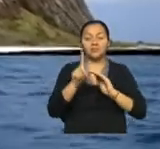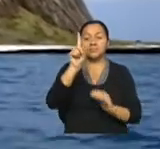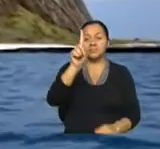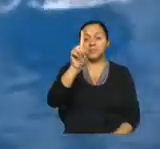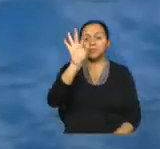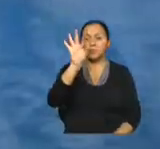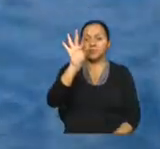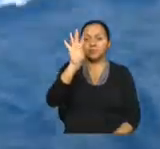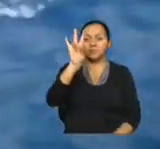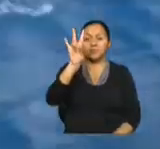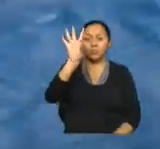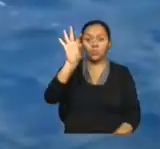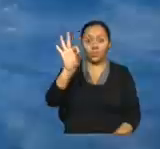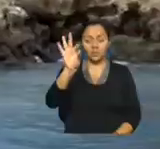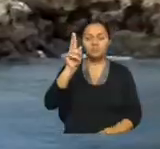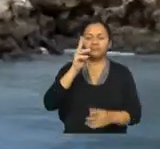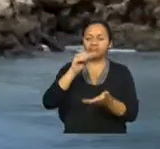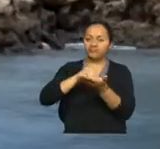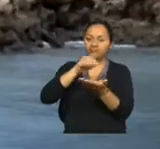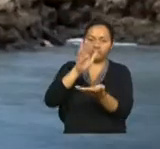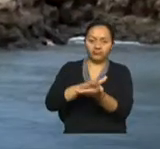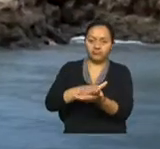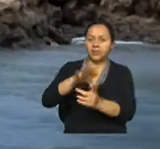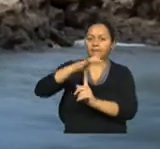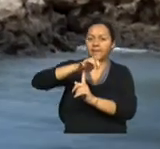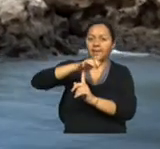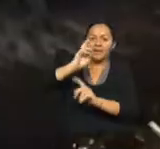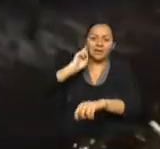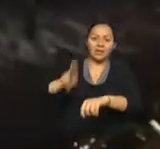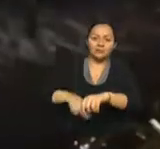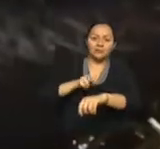fue declarado Parque Nacional de nuestro país.